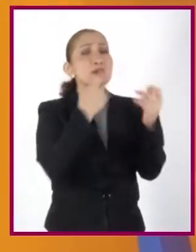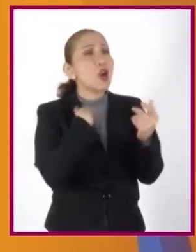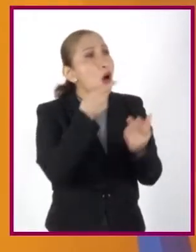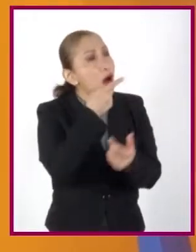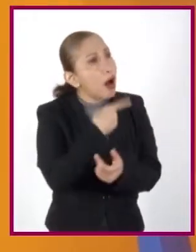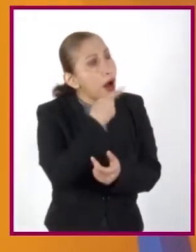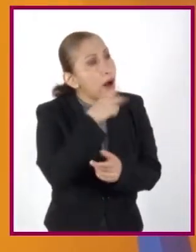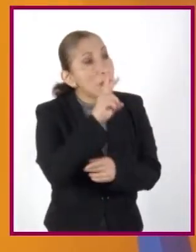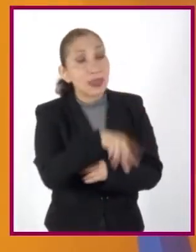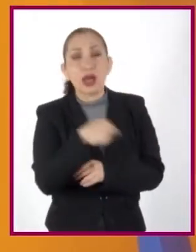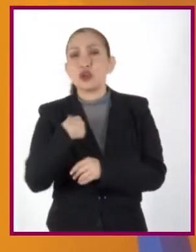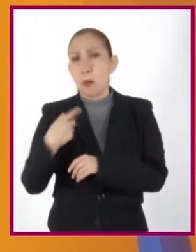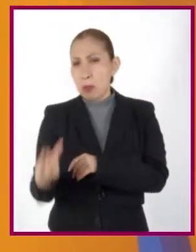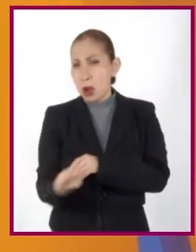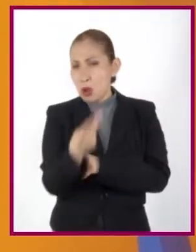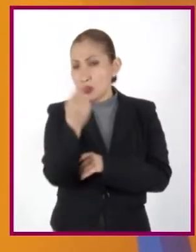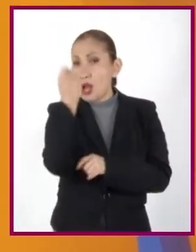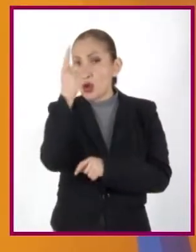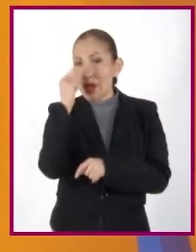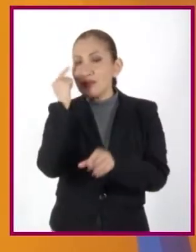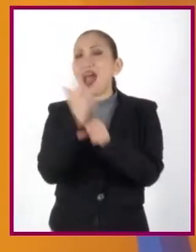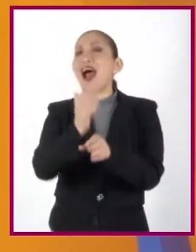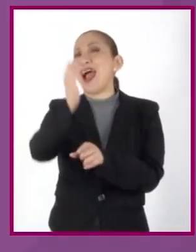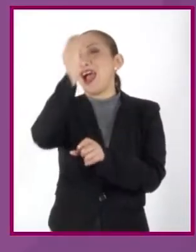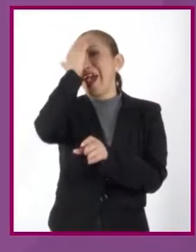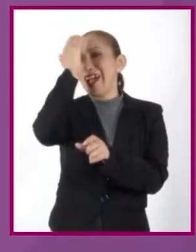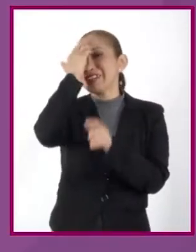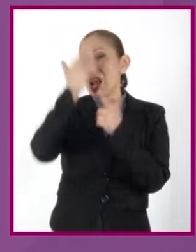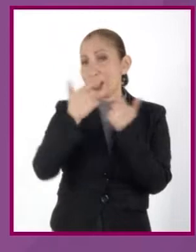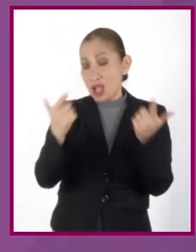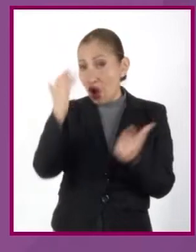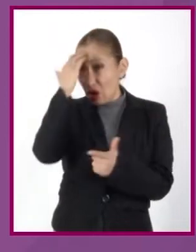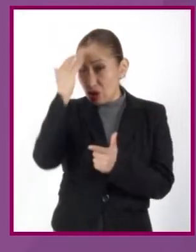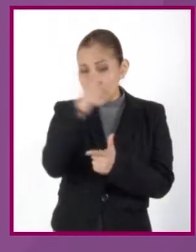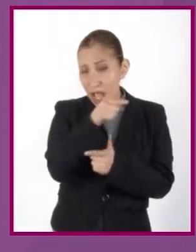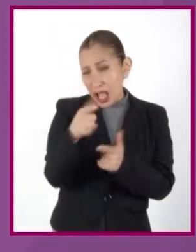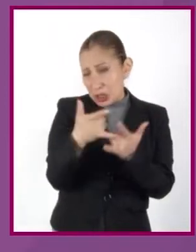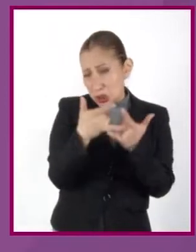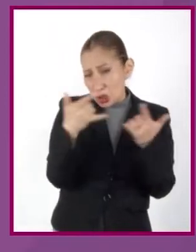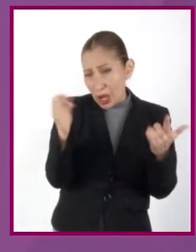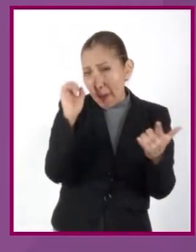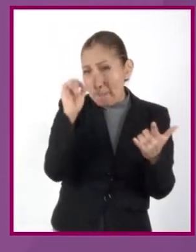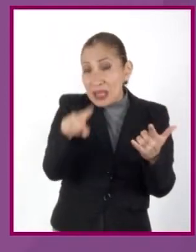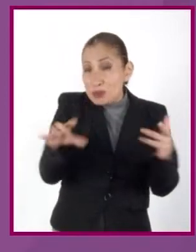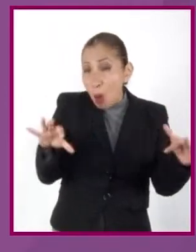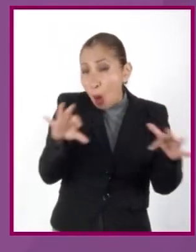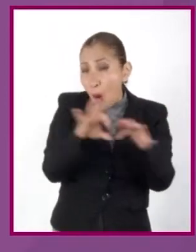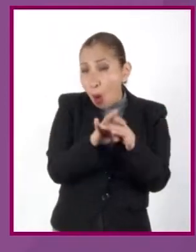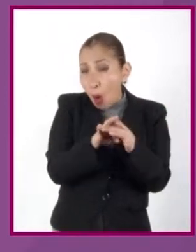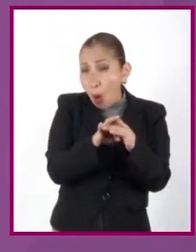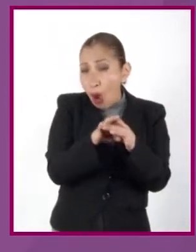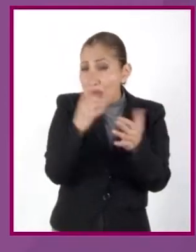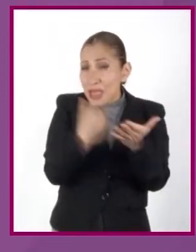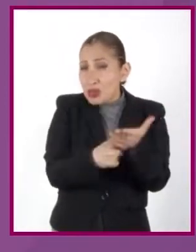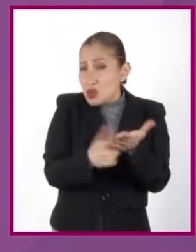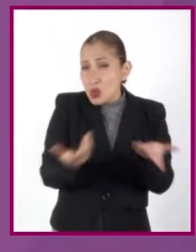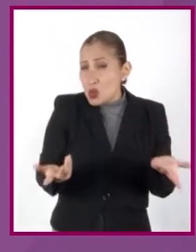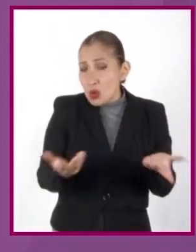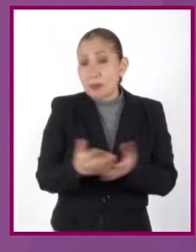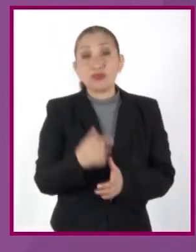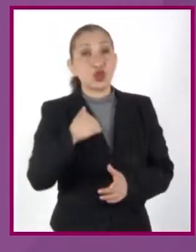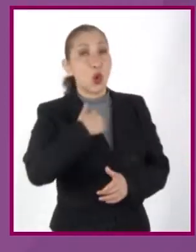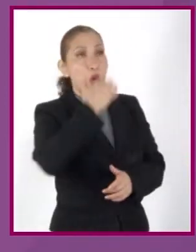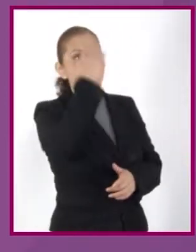les pregunto a aquellos que sí identificaron las leyendas, ¿conocen algunos datos históricos relacionados con ellas? Yo solo